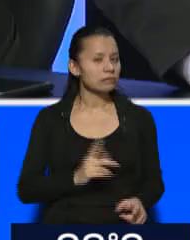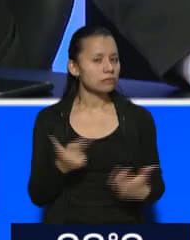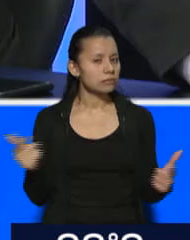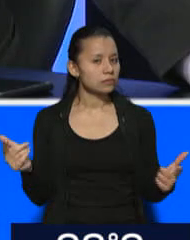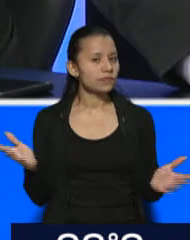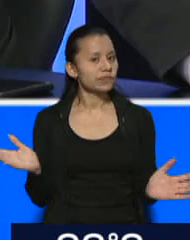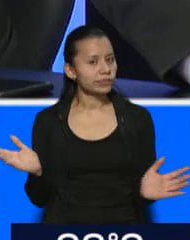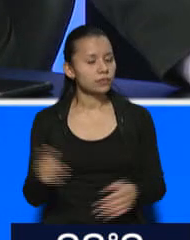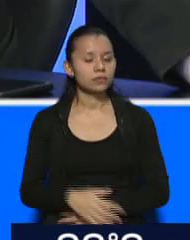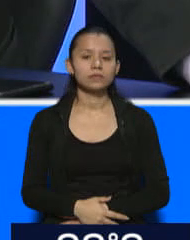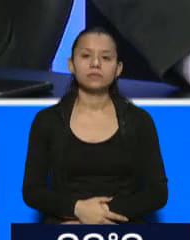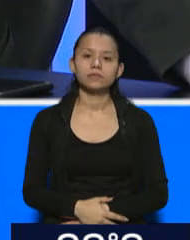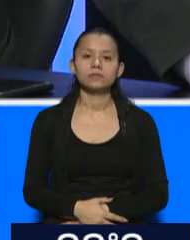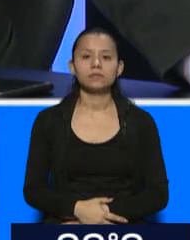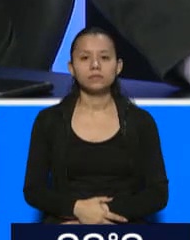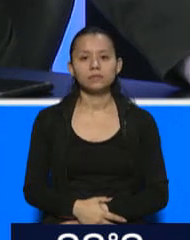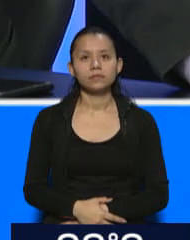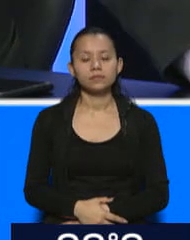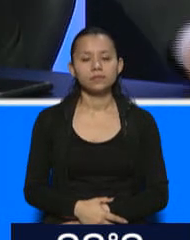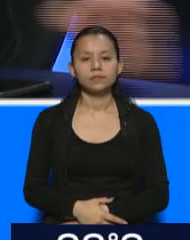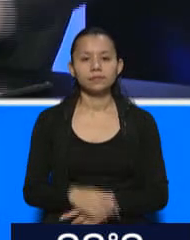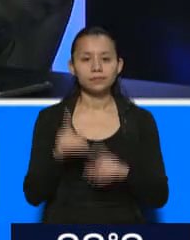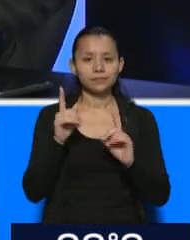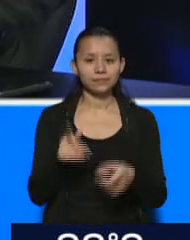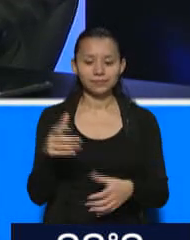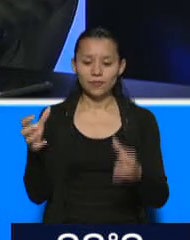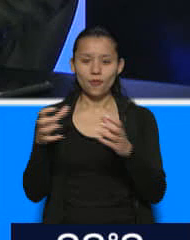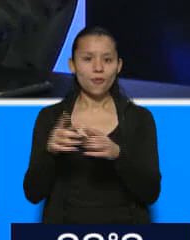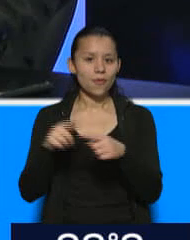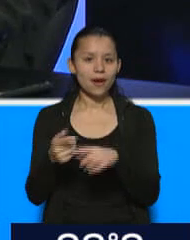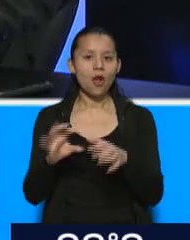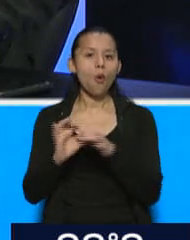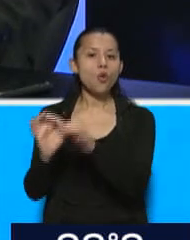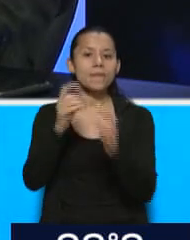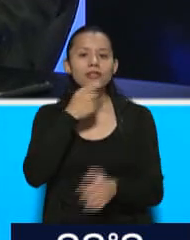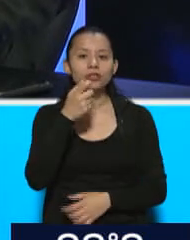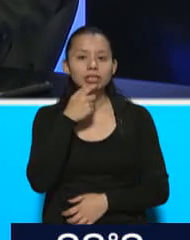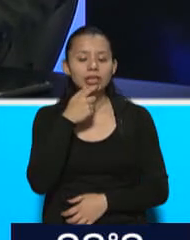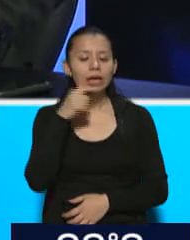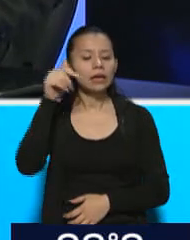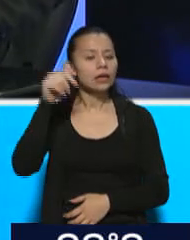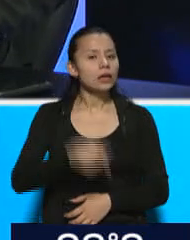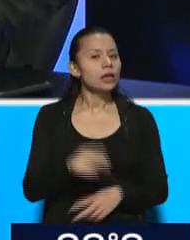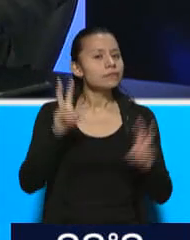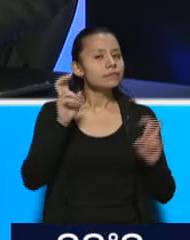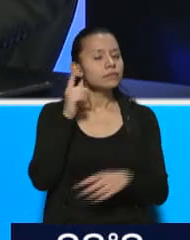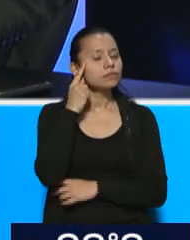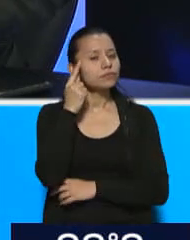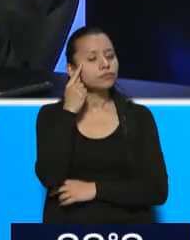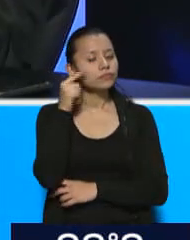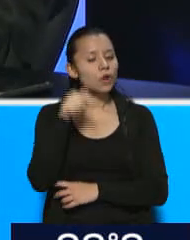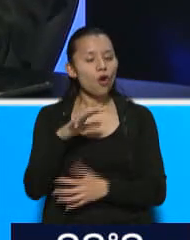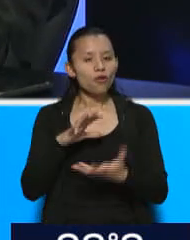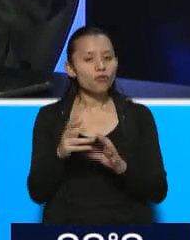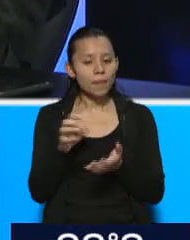Antes de Fugazotto veíamos a Gudino de la Unión Mendocina y nos preguntamos, ¿nace una nueva grieta política en Mendoza? ¿Se cambia la